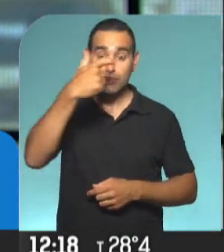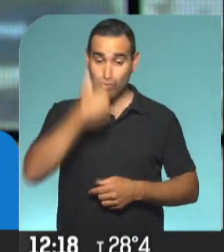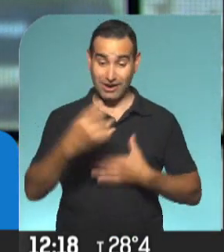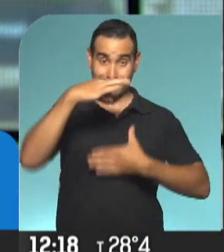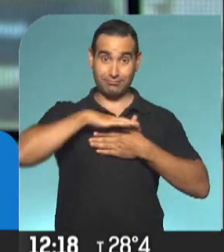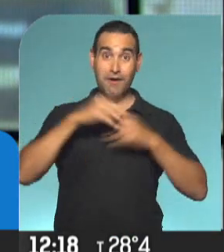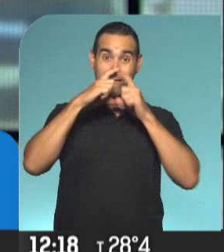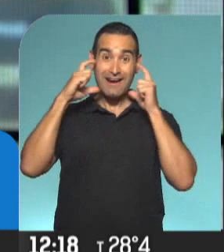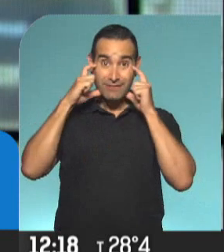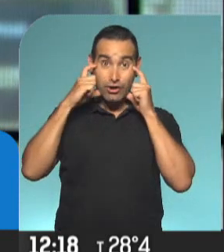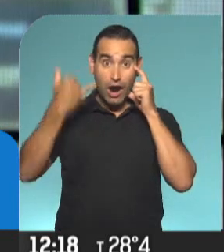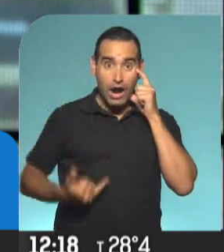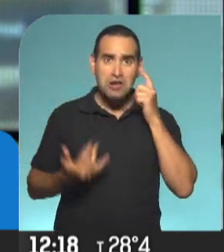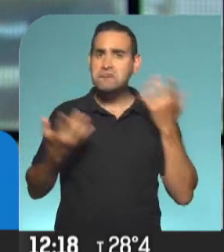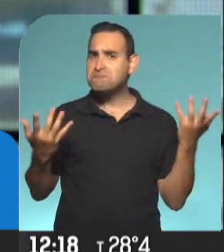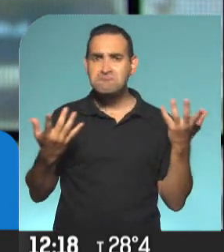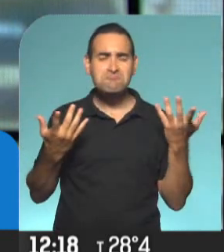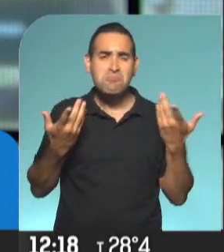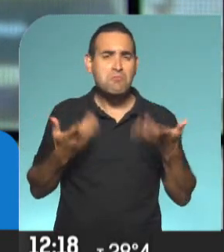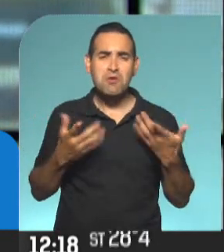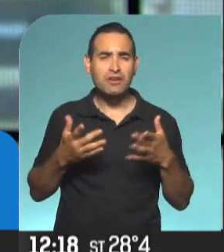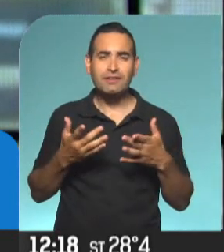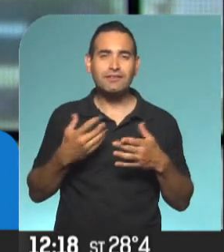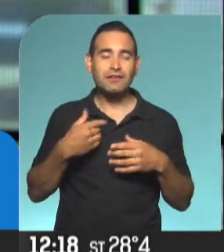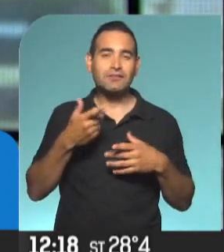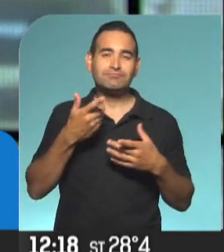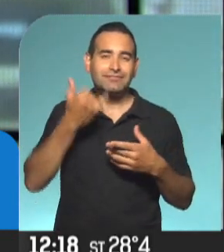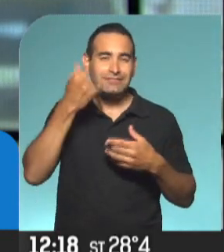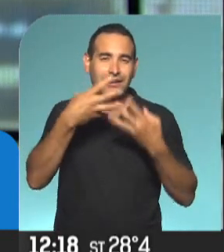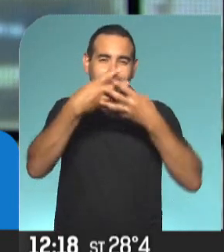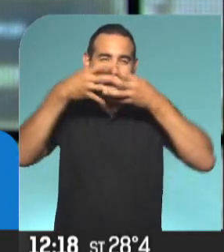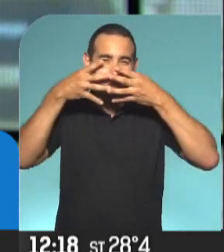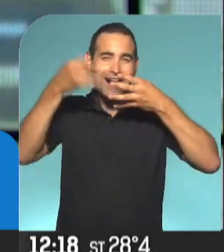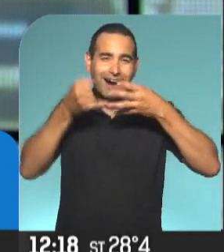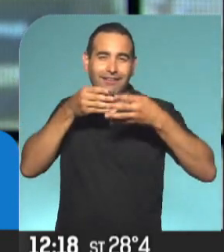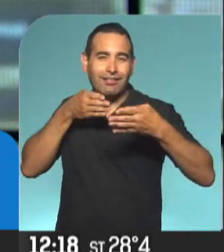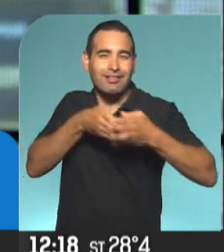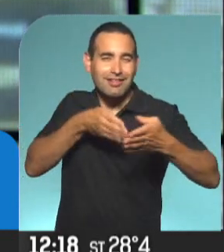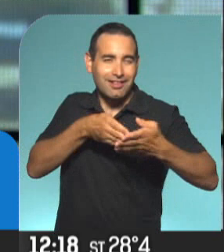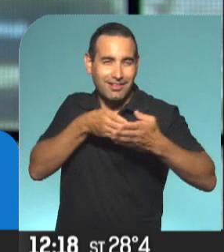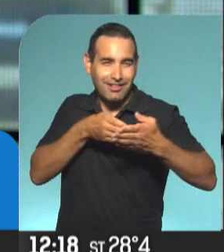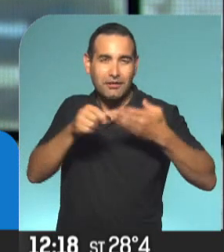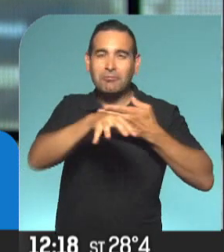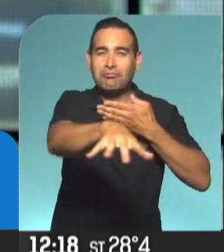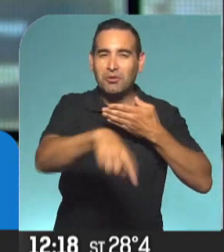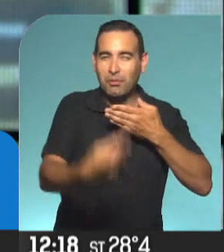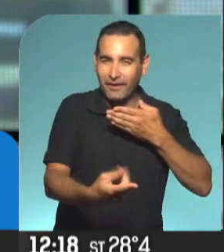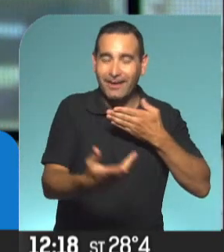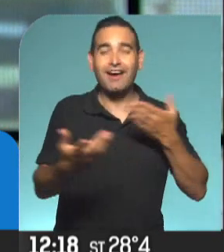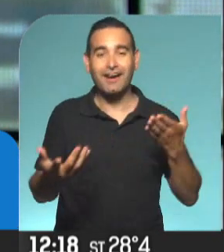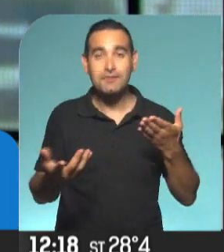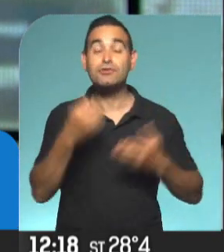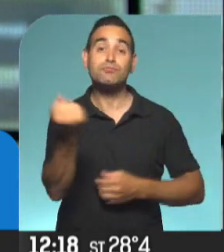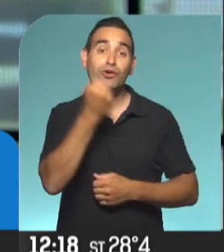Claro. Si usa barbijo, ninguna cepa se resiste a esas medidas de protección. Es tan importante, es mucho